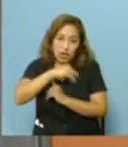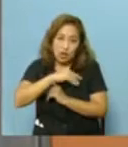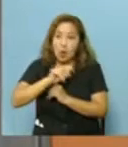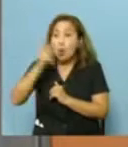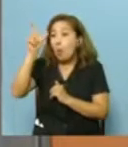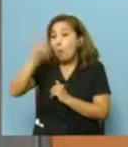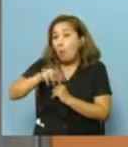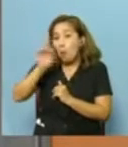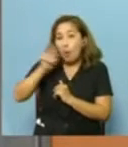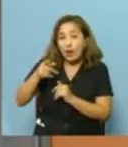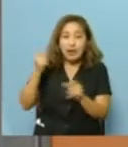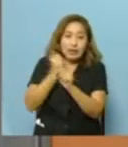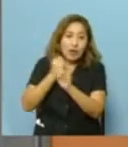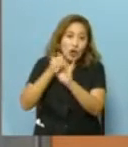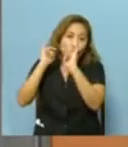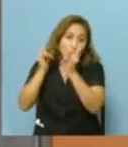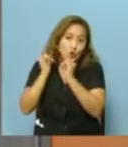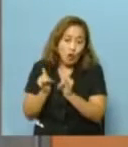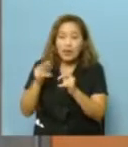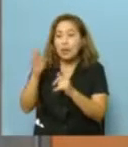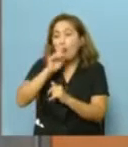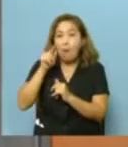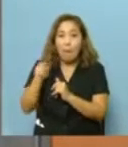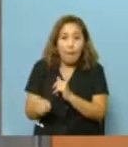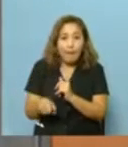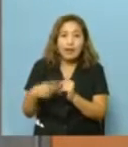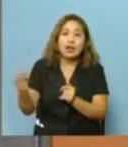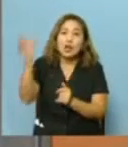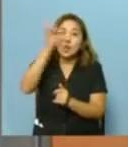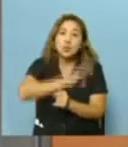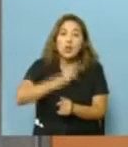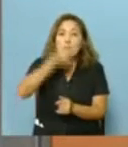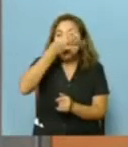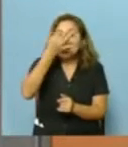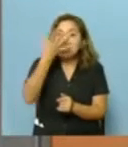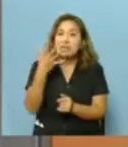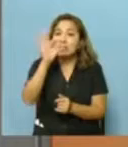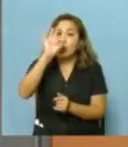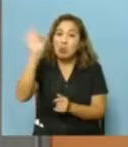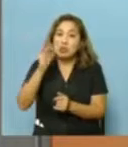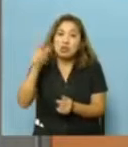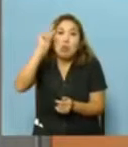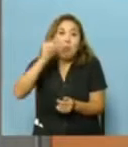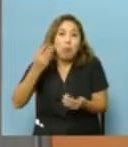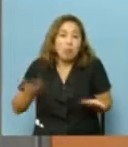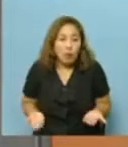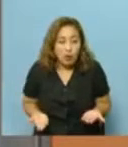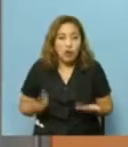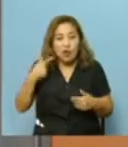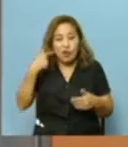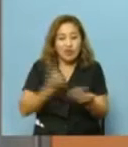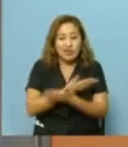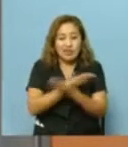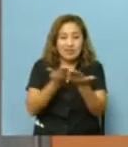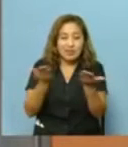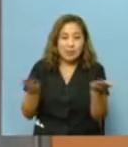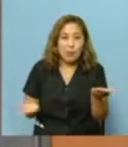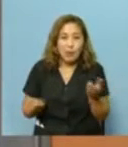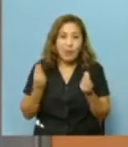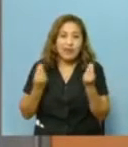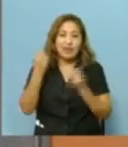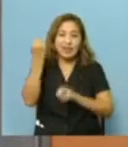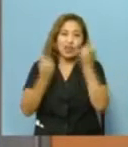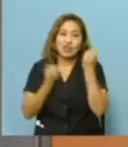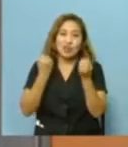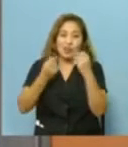desempleo se hizo joven y mujer además de percibir casi un 25 por ciento menos de salario entonces el panorama económico